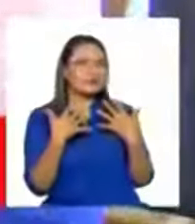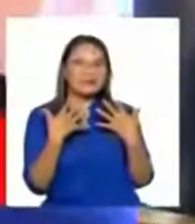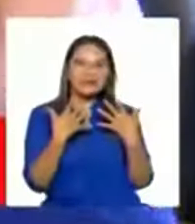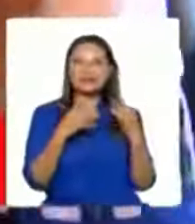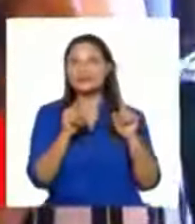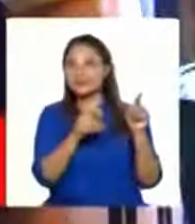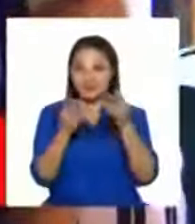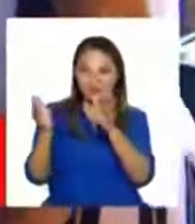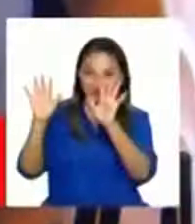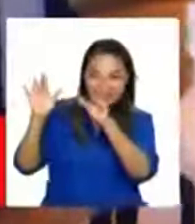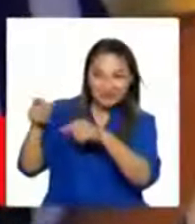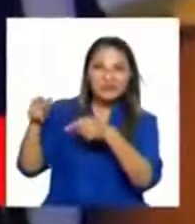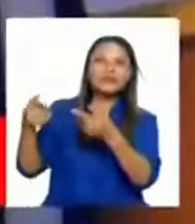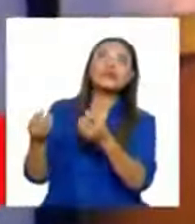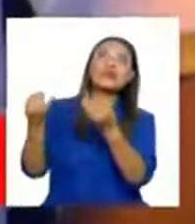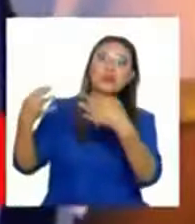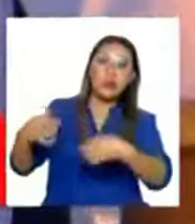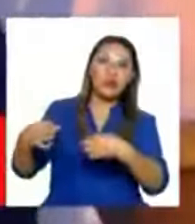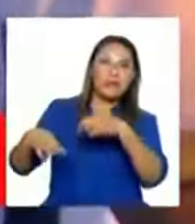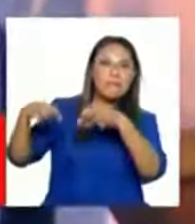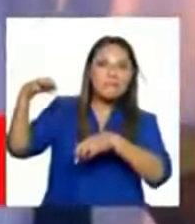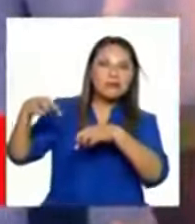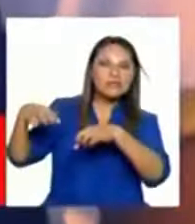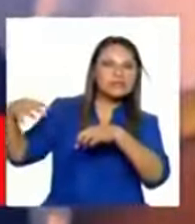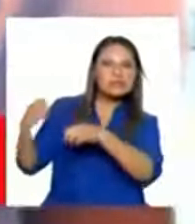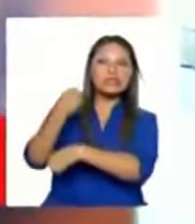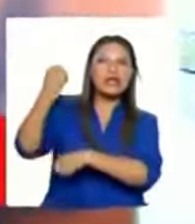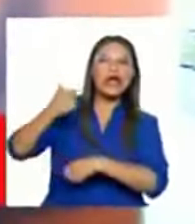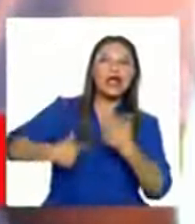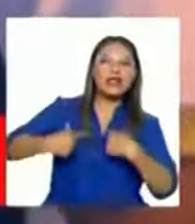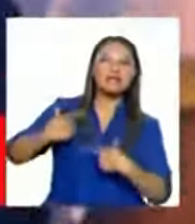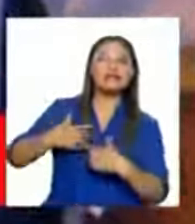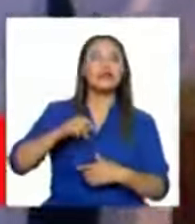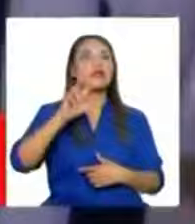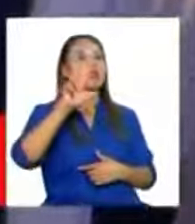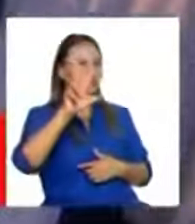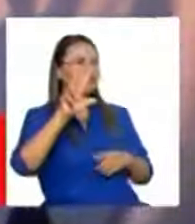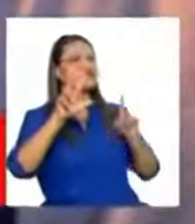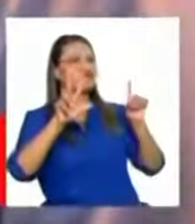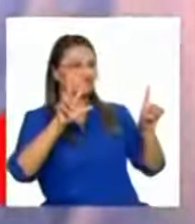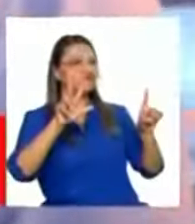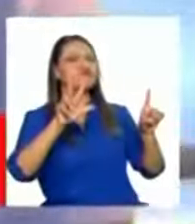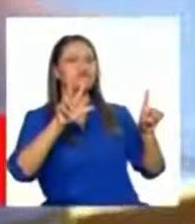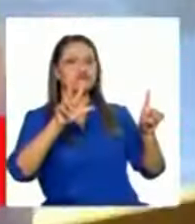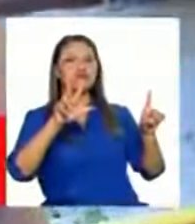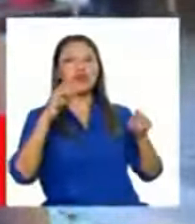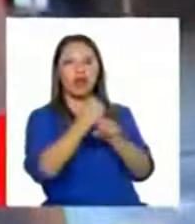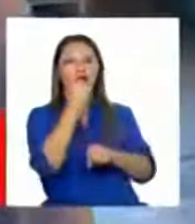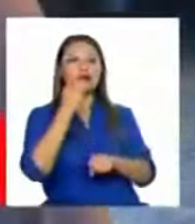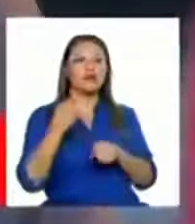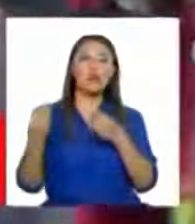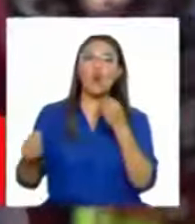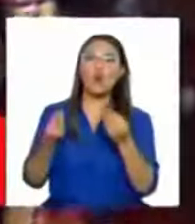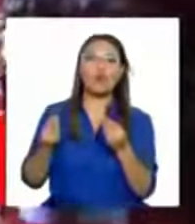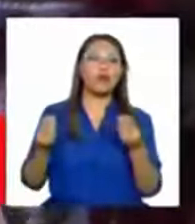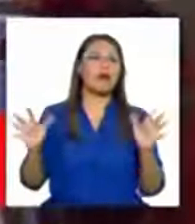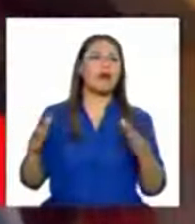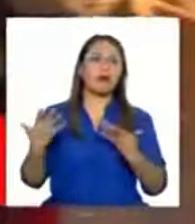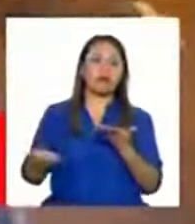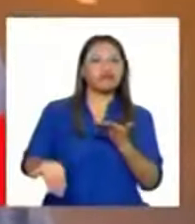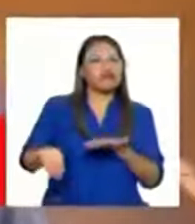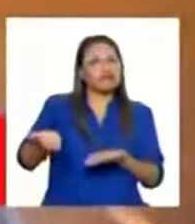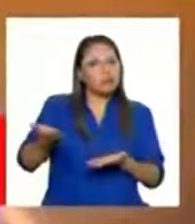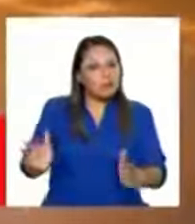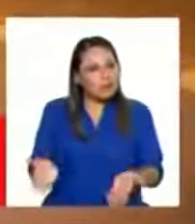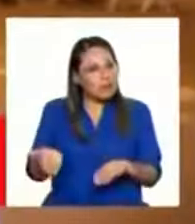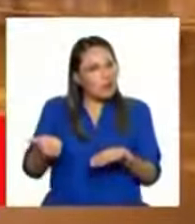amigo, hoy Alianza, ¿cuánto gana? 3-1. Ajá. 3-1. Con la presión de que... No, ya creo que el equipo ya se está engranando y